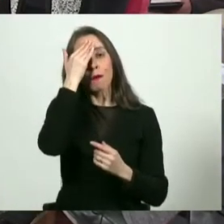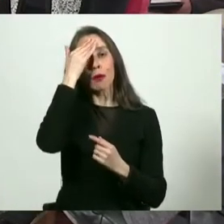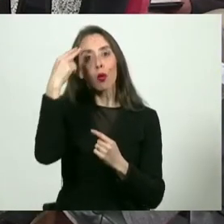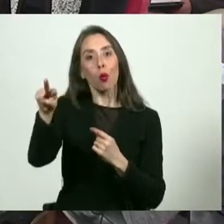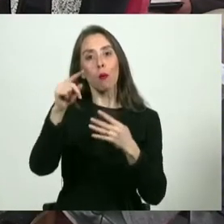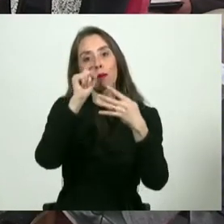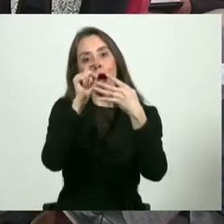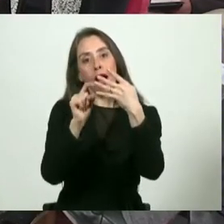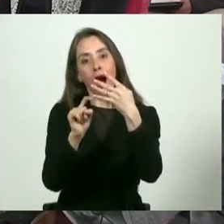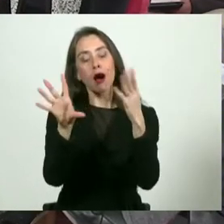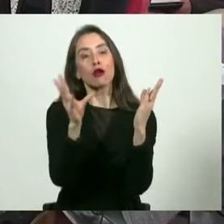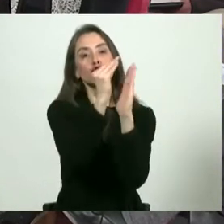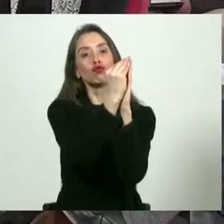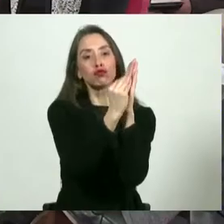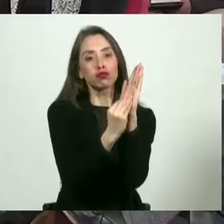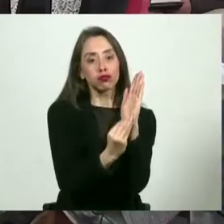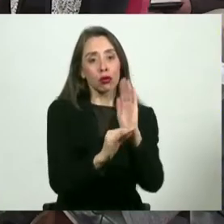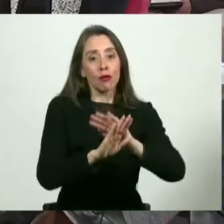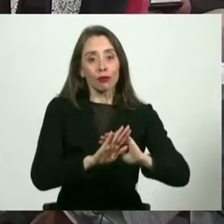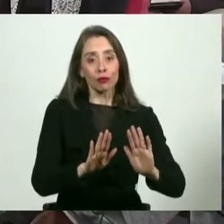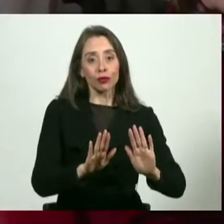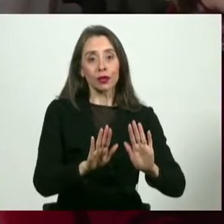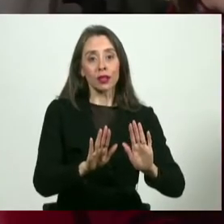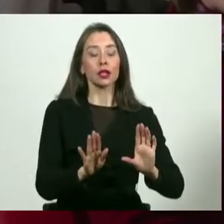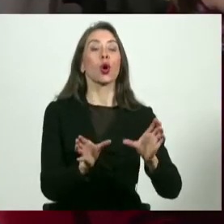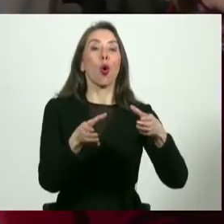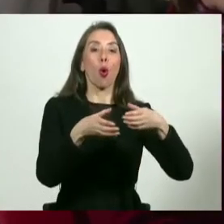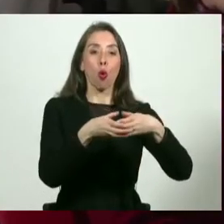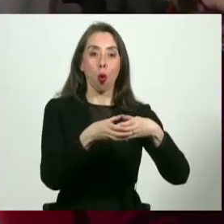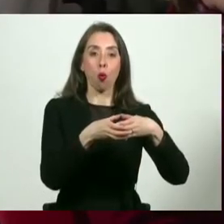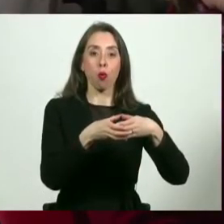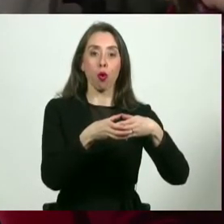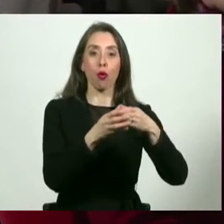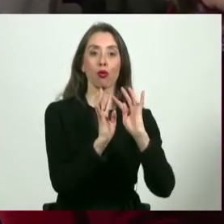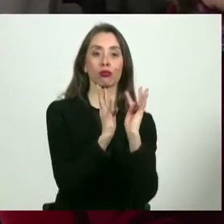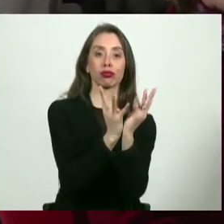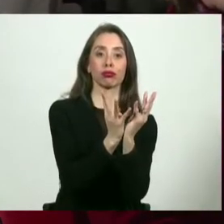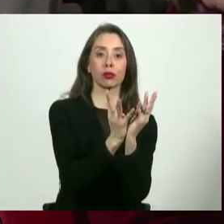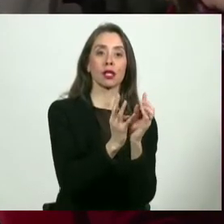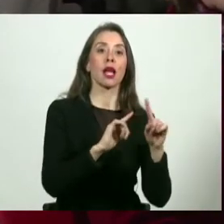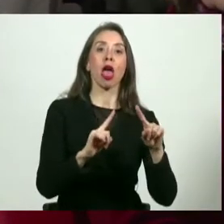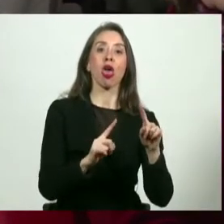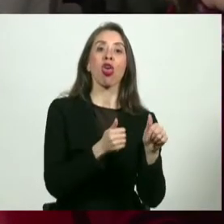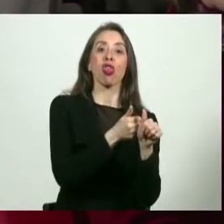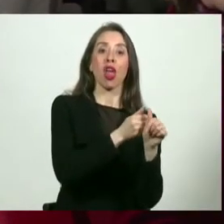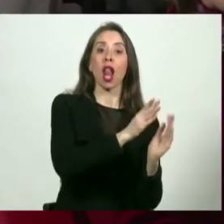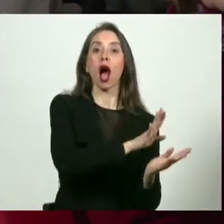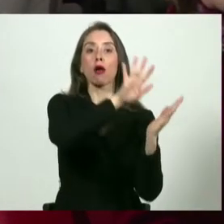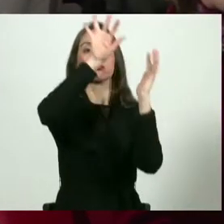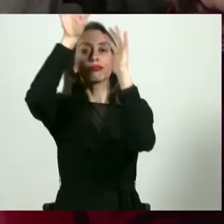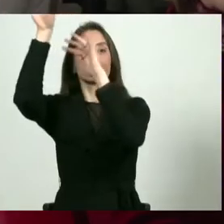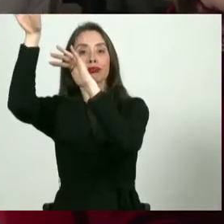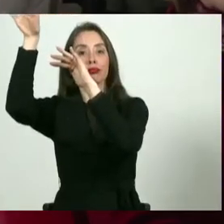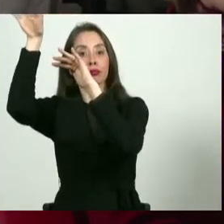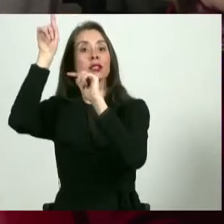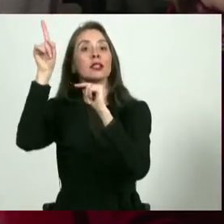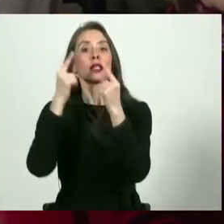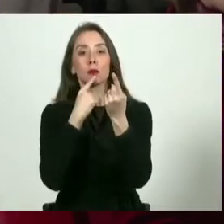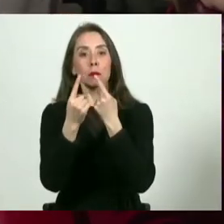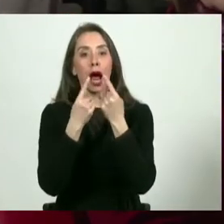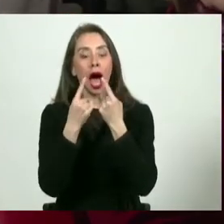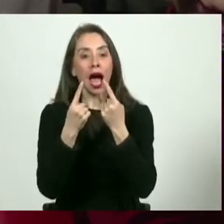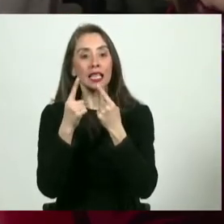esenciales. Luego de eso se generó un grupo, una delegación en el fondo que concurriría a rendir